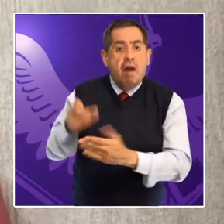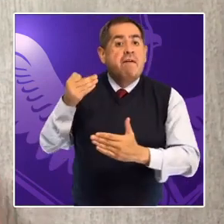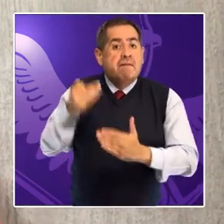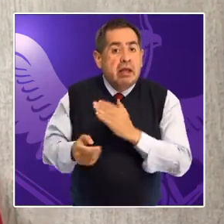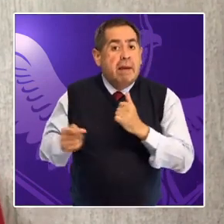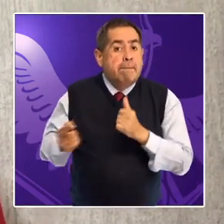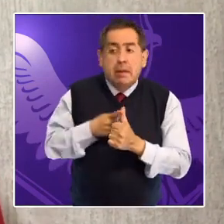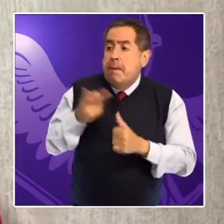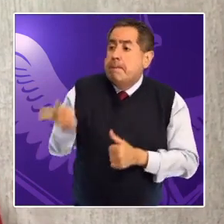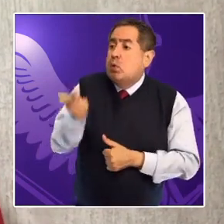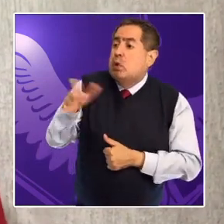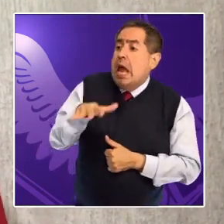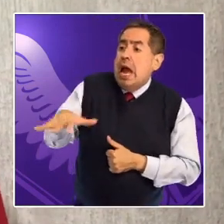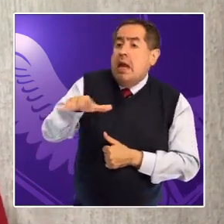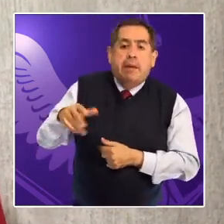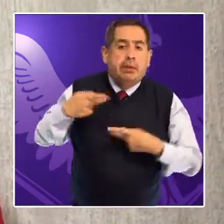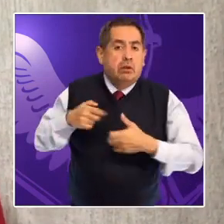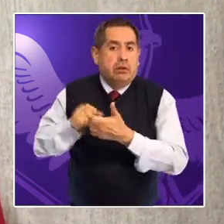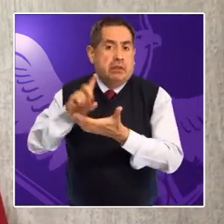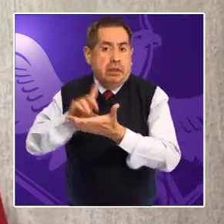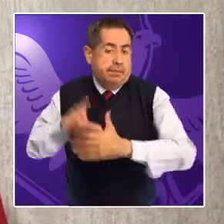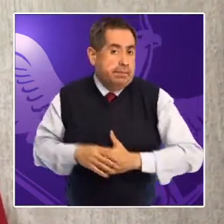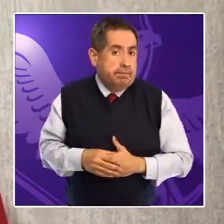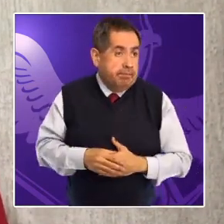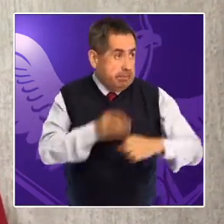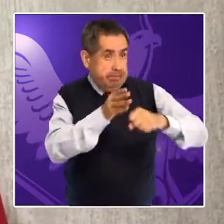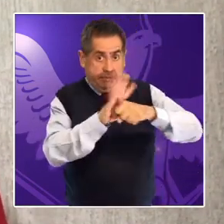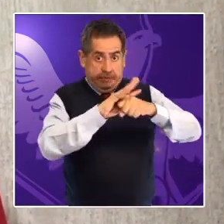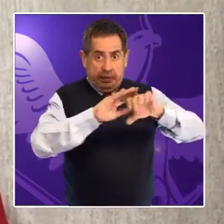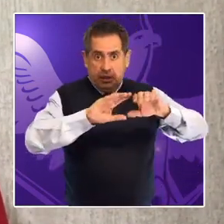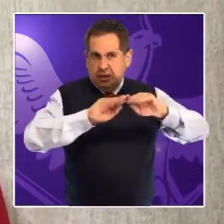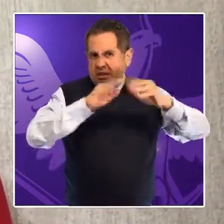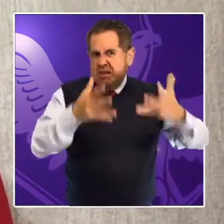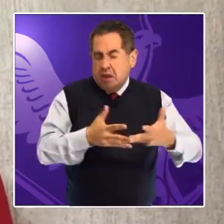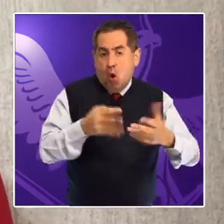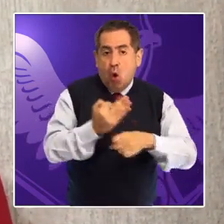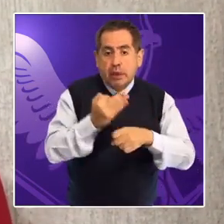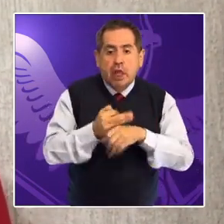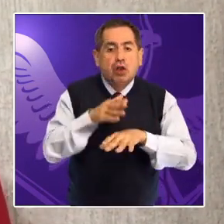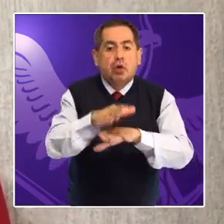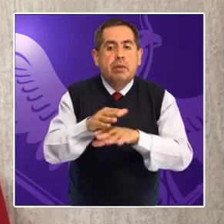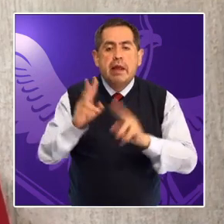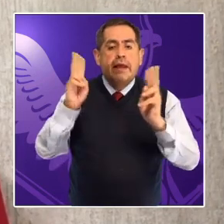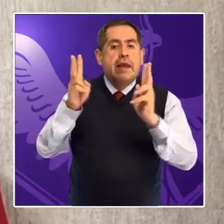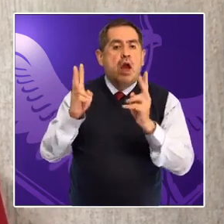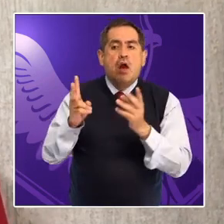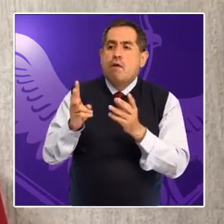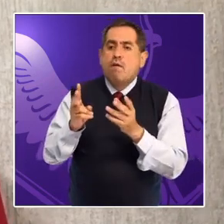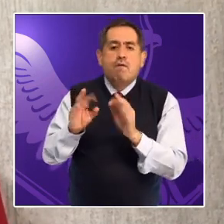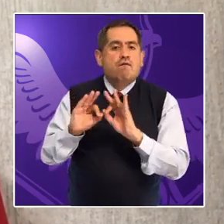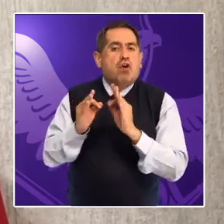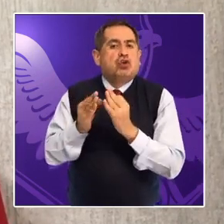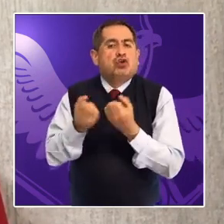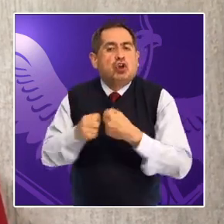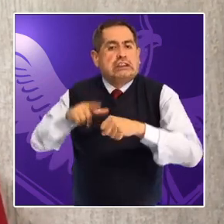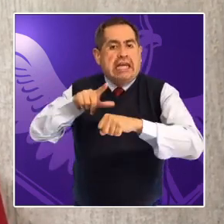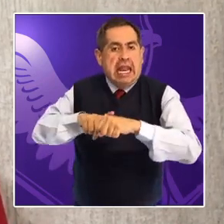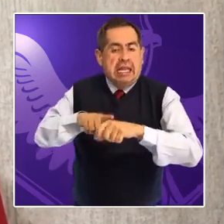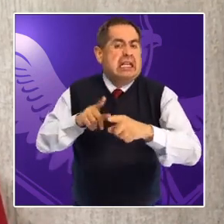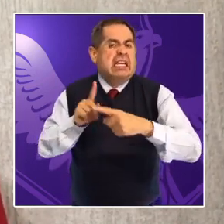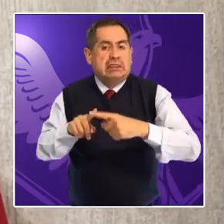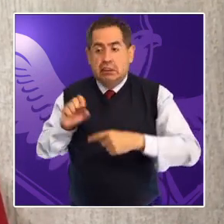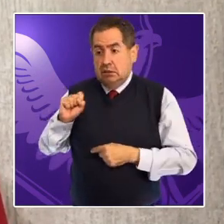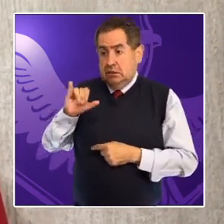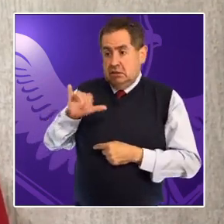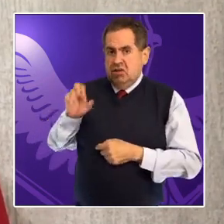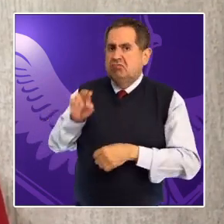discapacidad. En la situación de pandemia en particular, sobre este modelo social del que ha sido defensora la Suprema Corte de